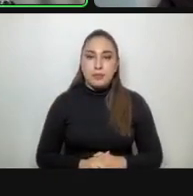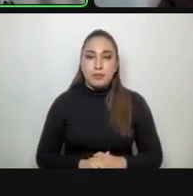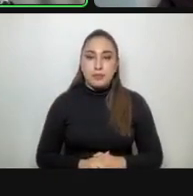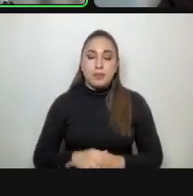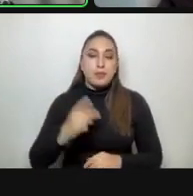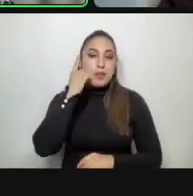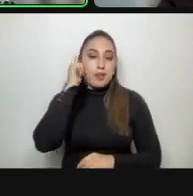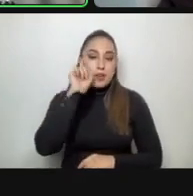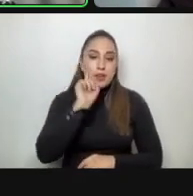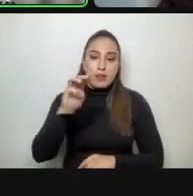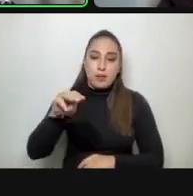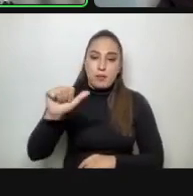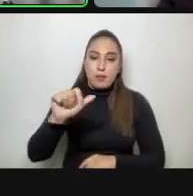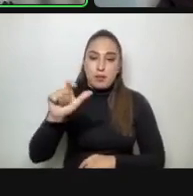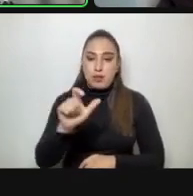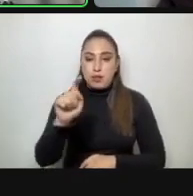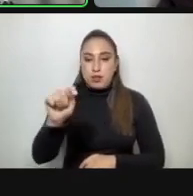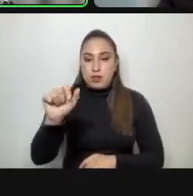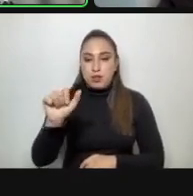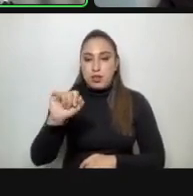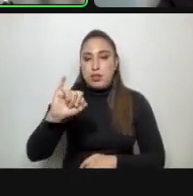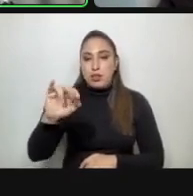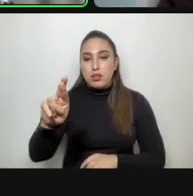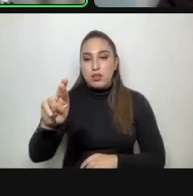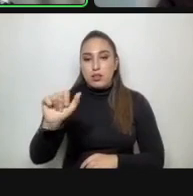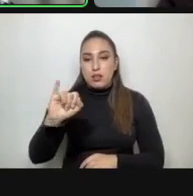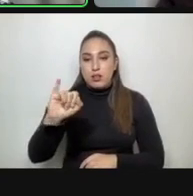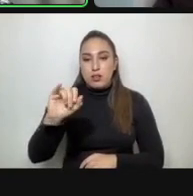Diputada Maxa Iraíz González Carrillo.